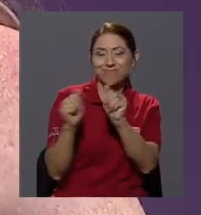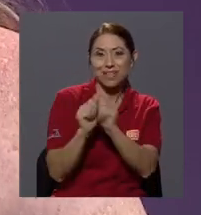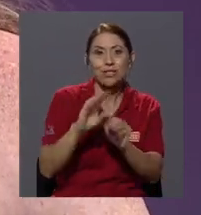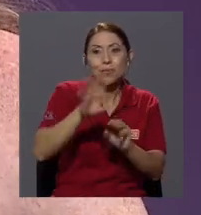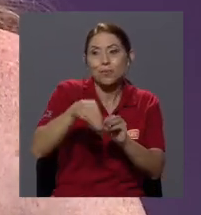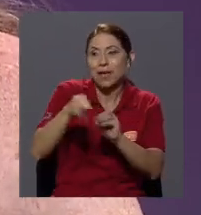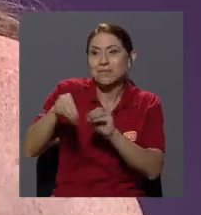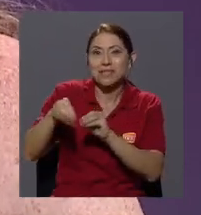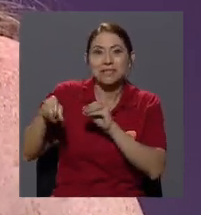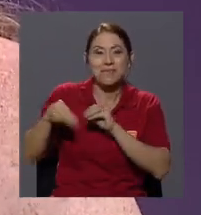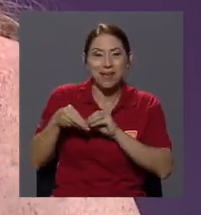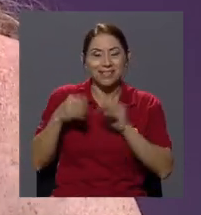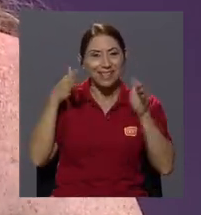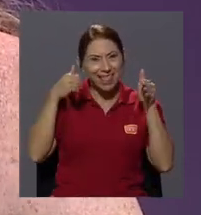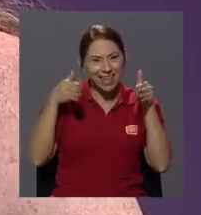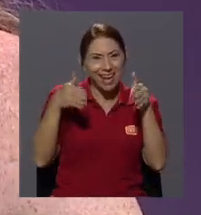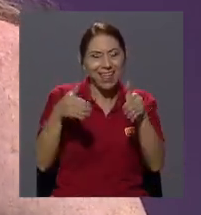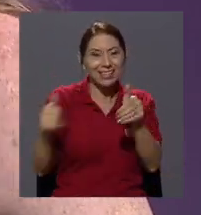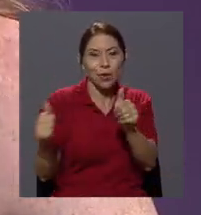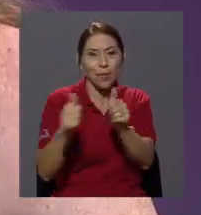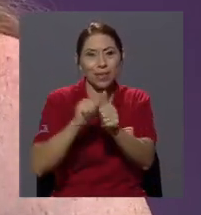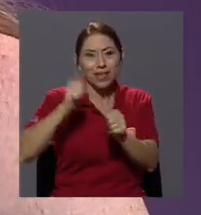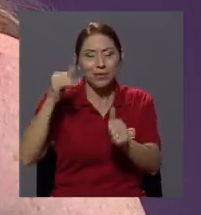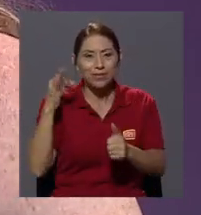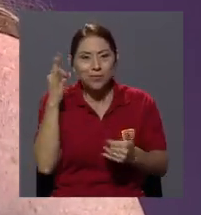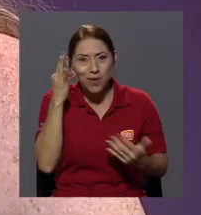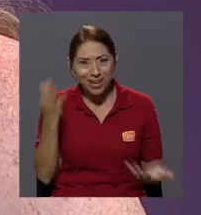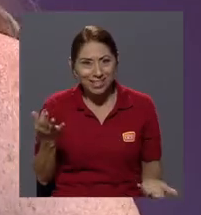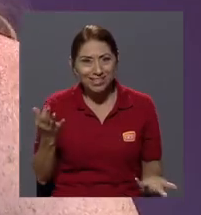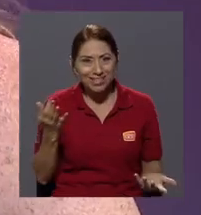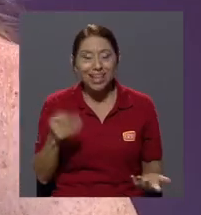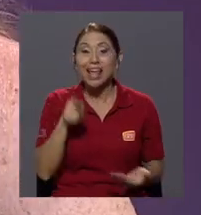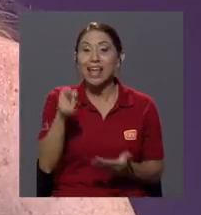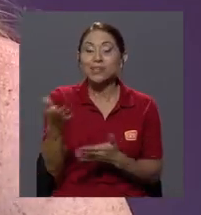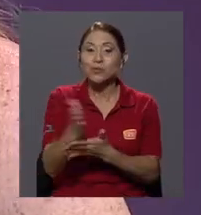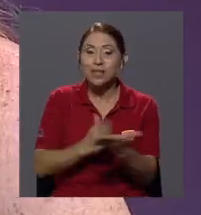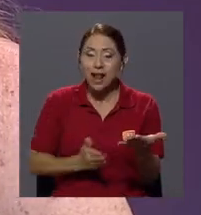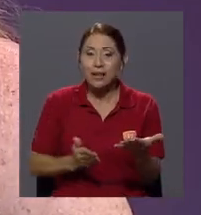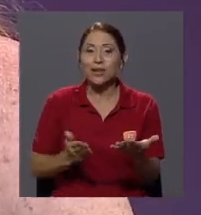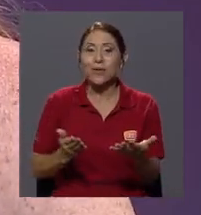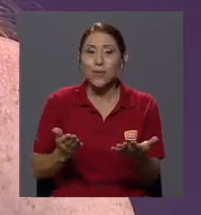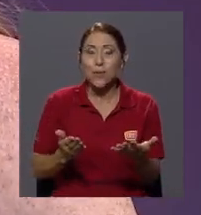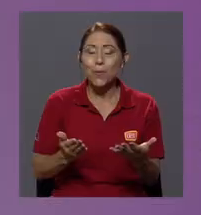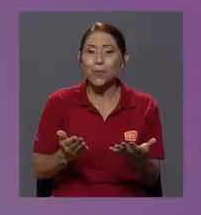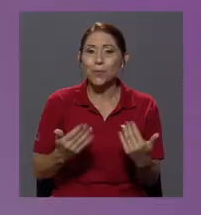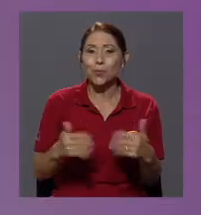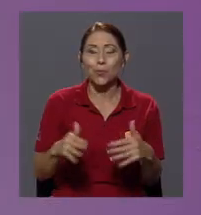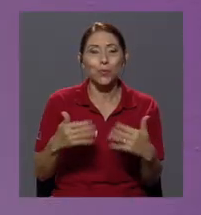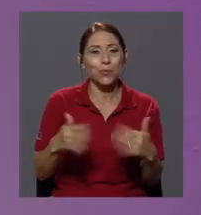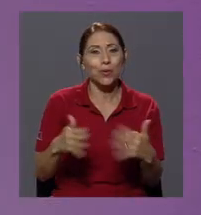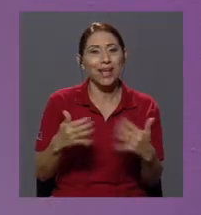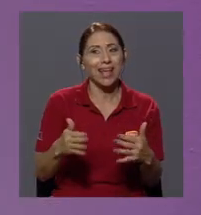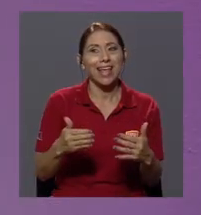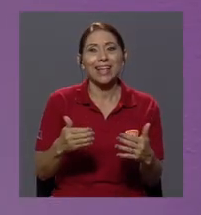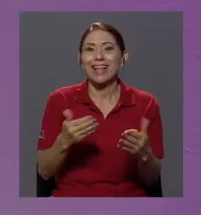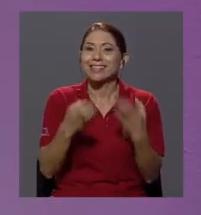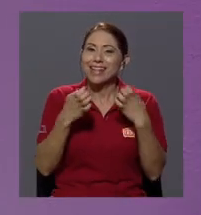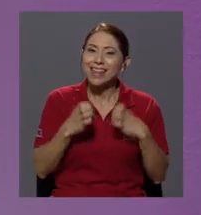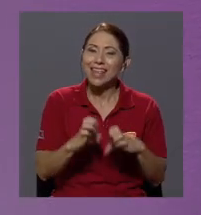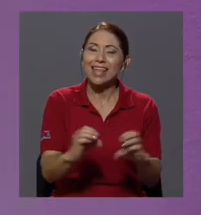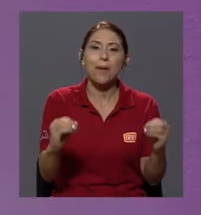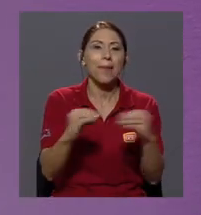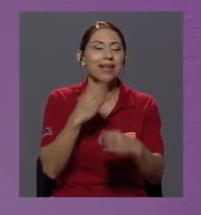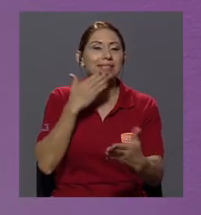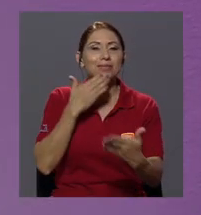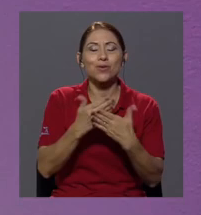y eso es algo para mí casi la estrategia más efectiva que cuerda número no tenga una mujer de apoyo